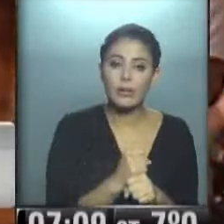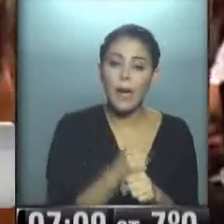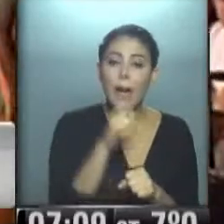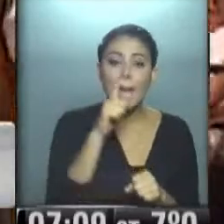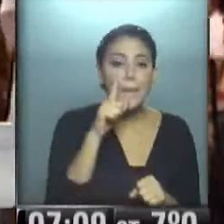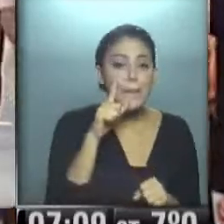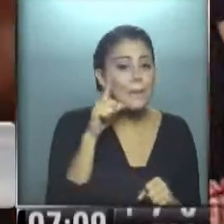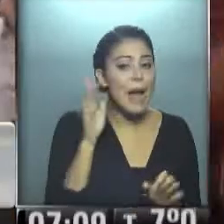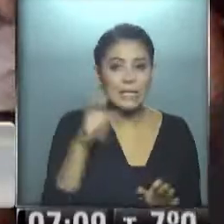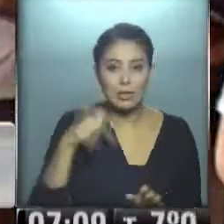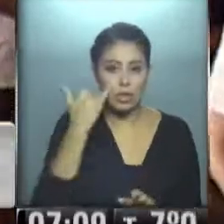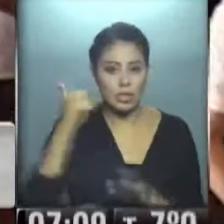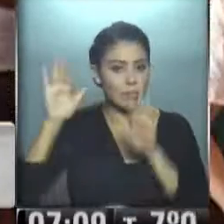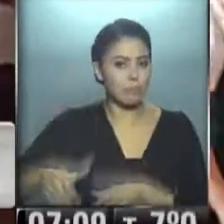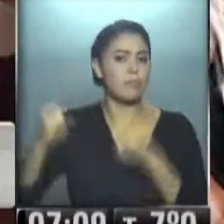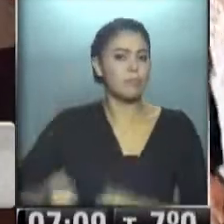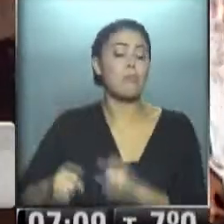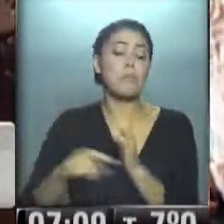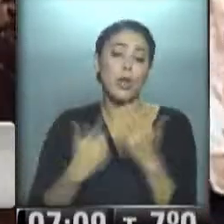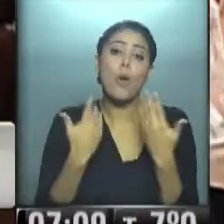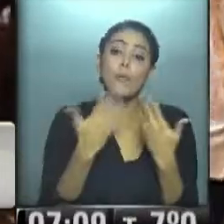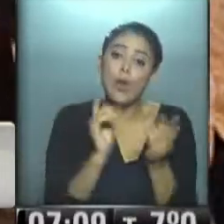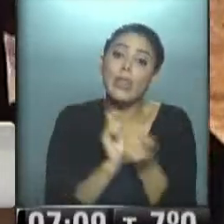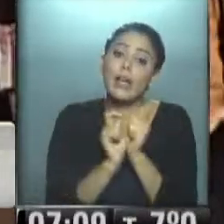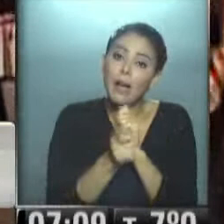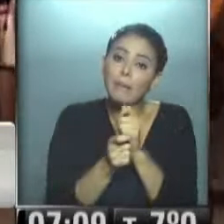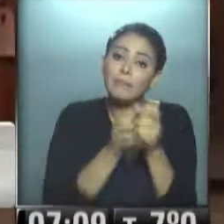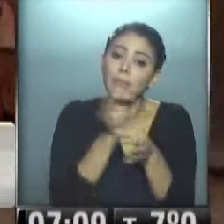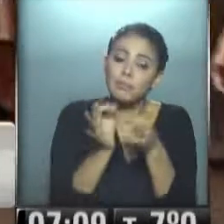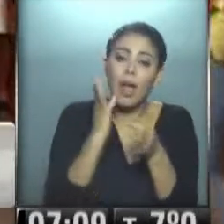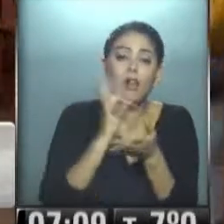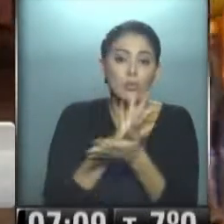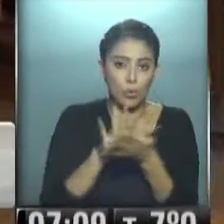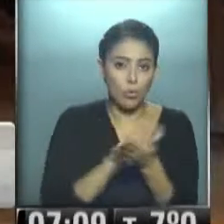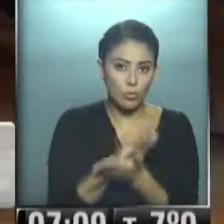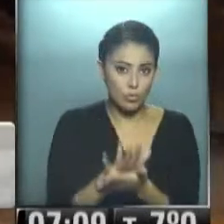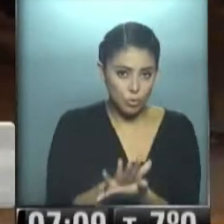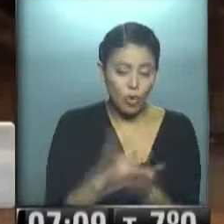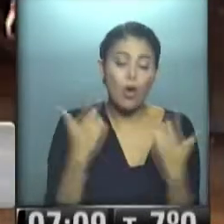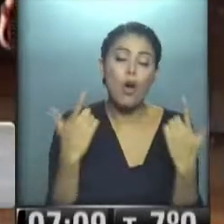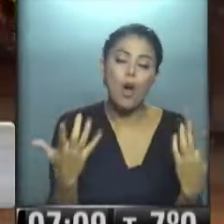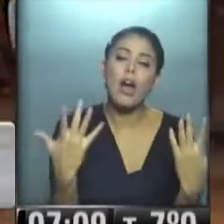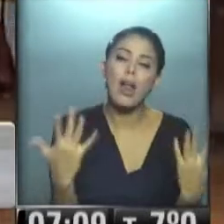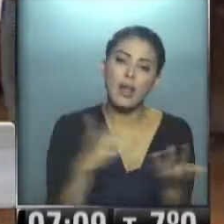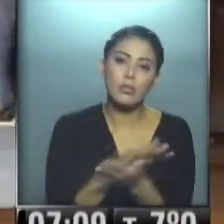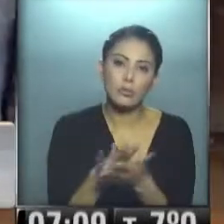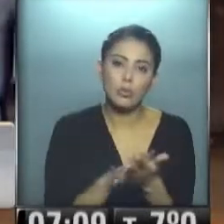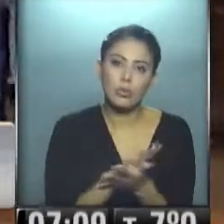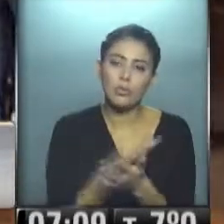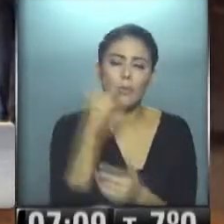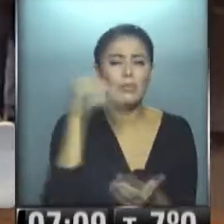Parecería estar muy firme el sindicato, pero se puede llegar a dialogar y encontrar una solución. Esperemos que así sea para